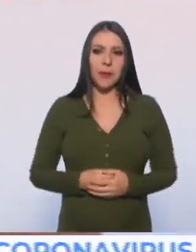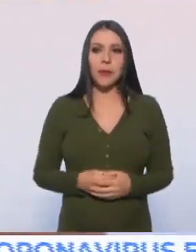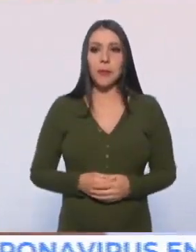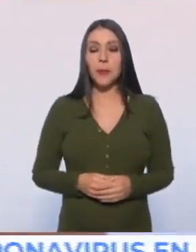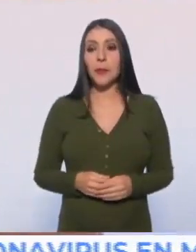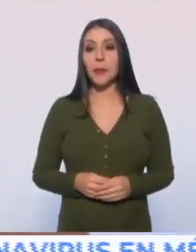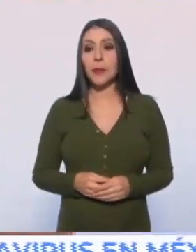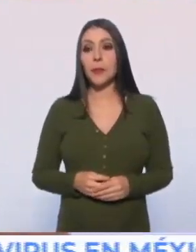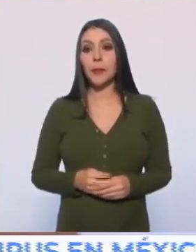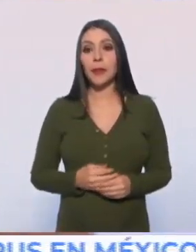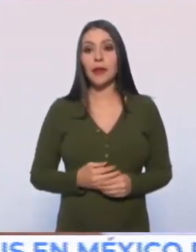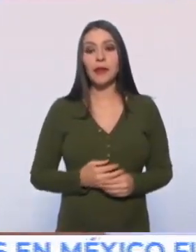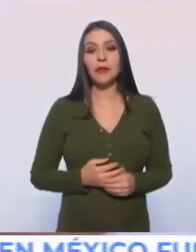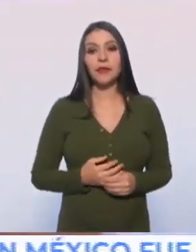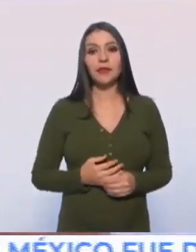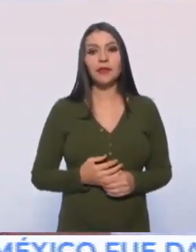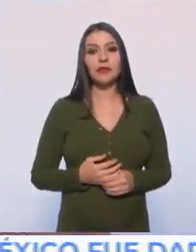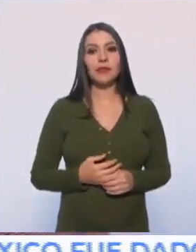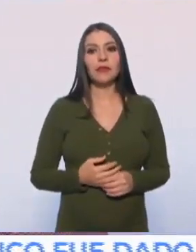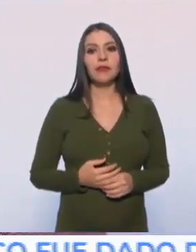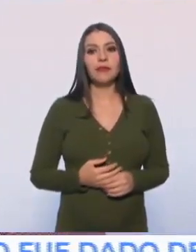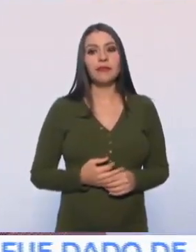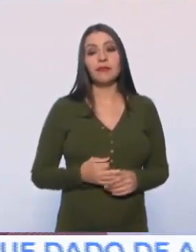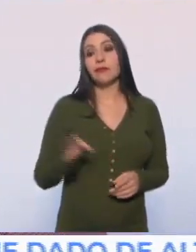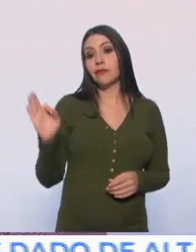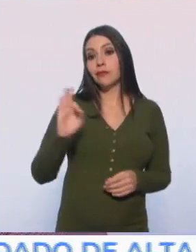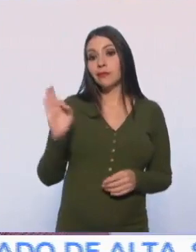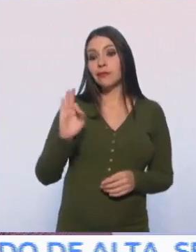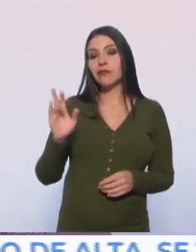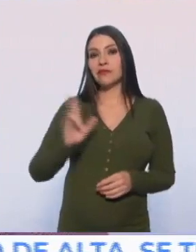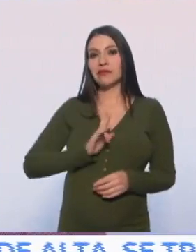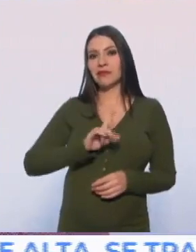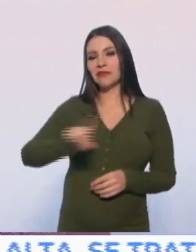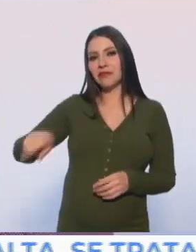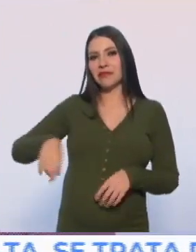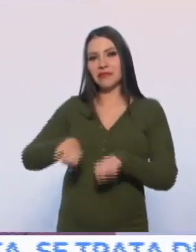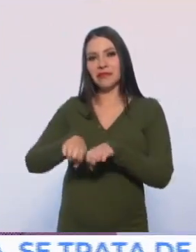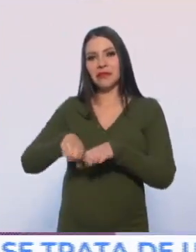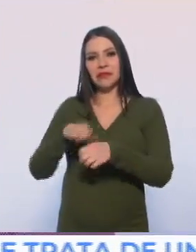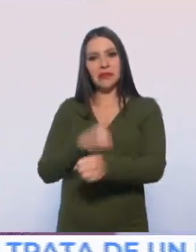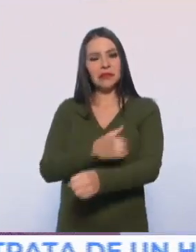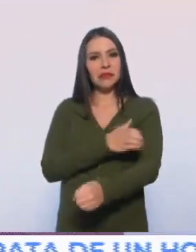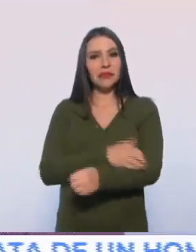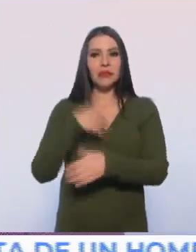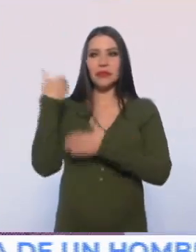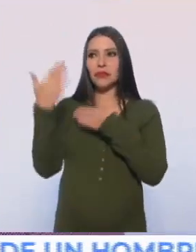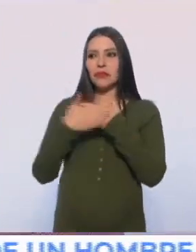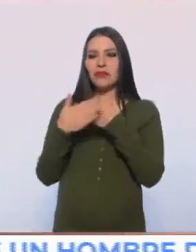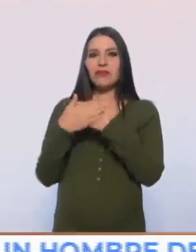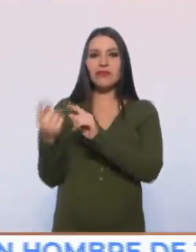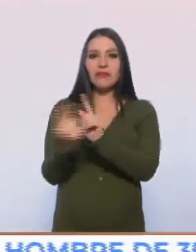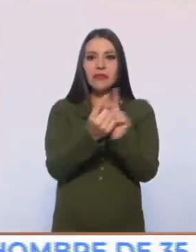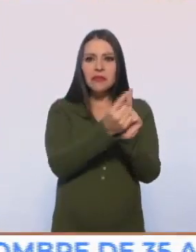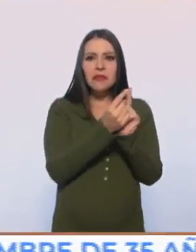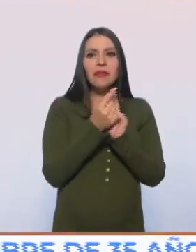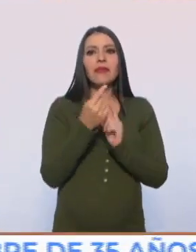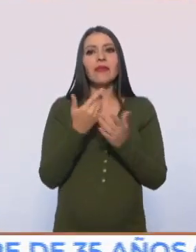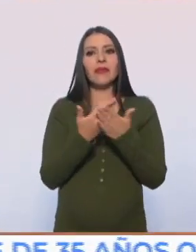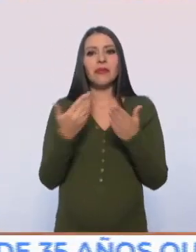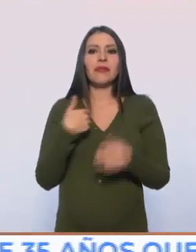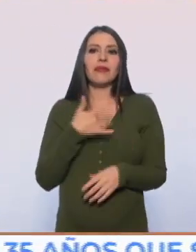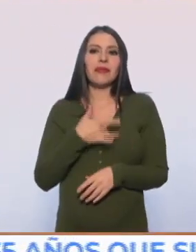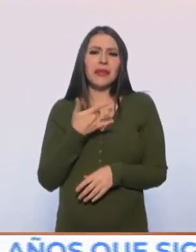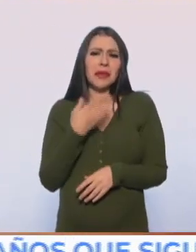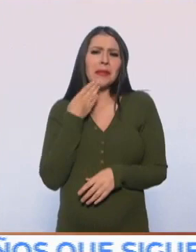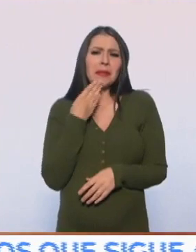Quizá a mis compañeros, pues las tertulias que pueda tener con ellos, pero estoy bien, que en mi nueva etapa pues paso mucho más tiempo en casa,